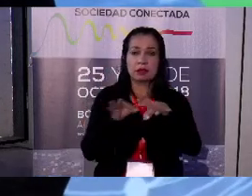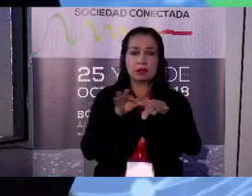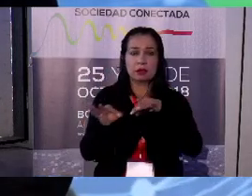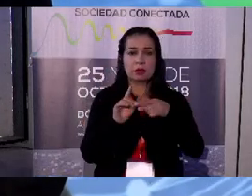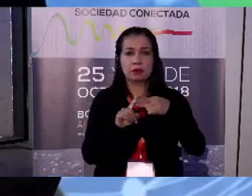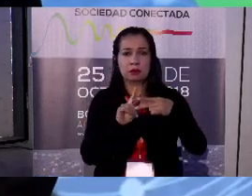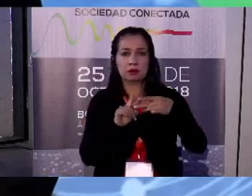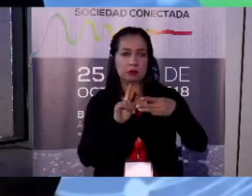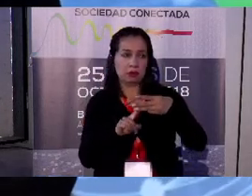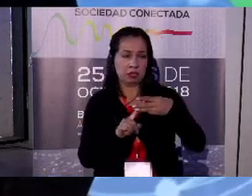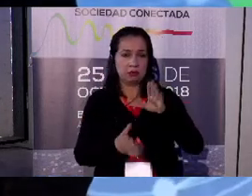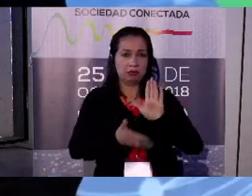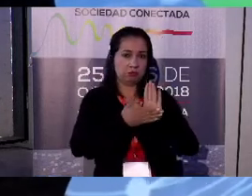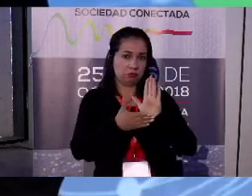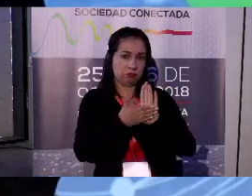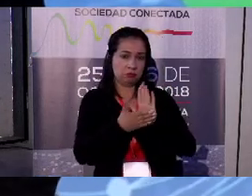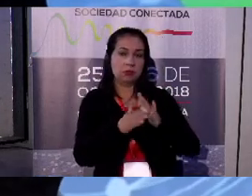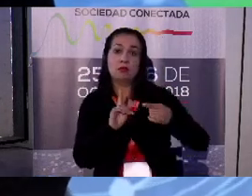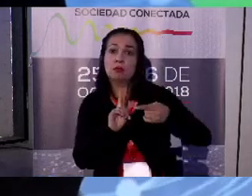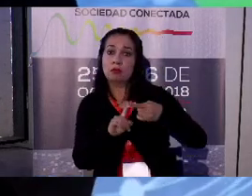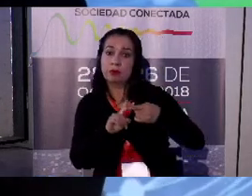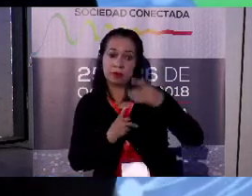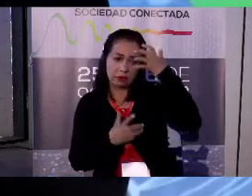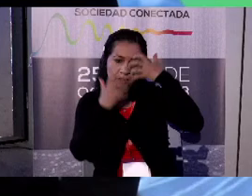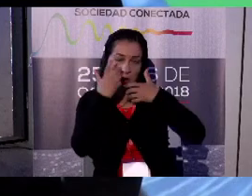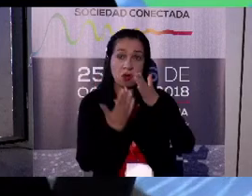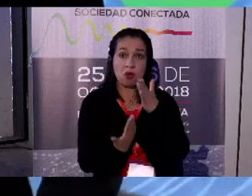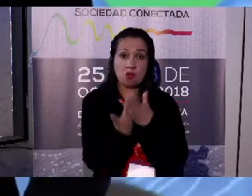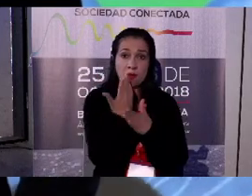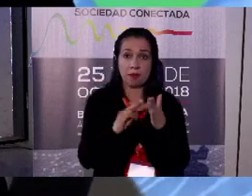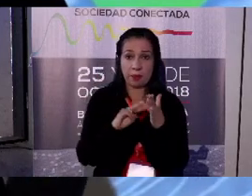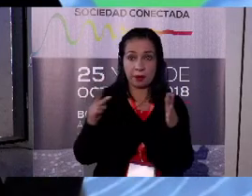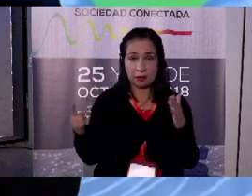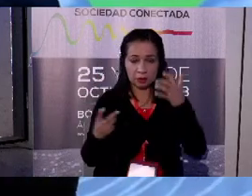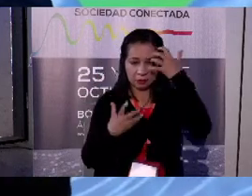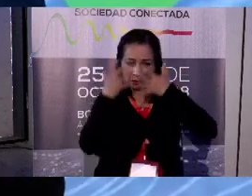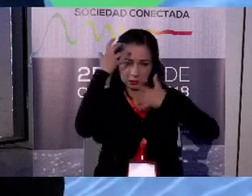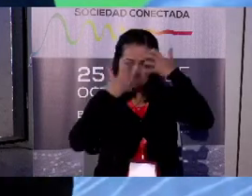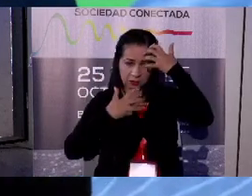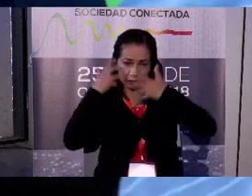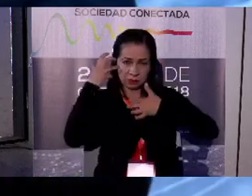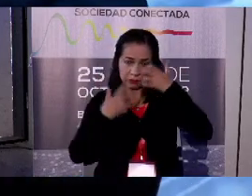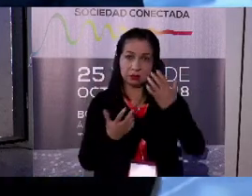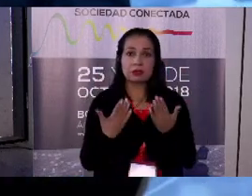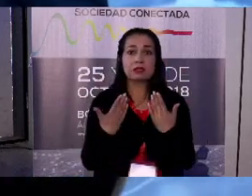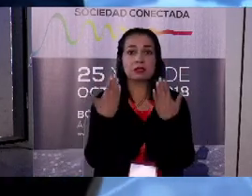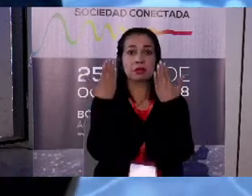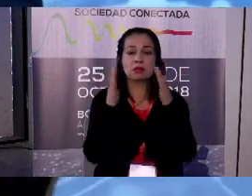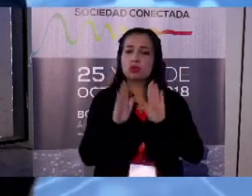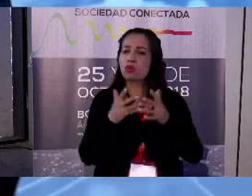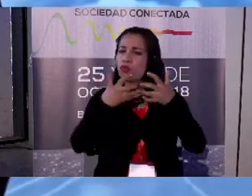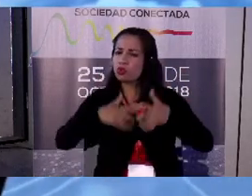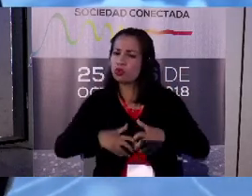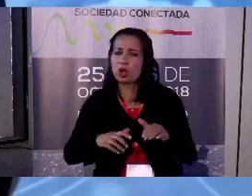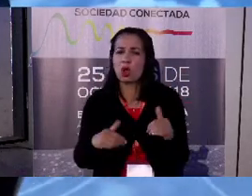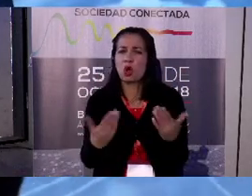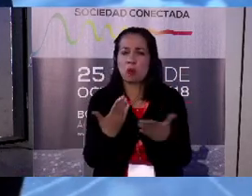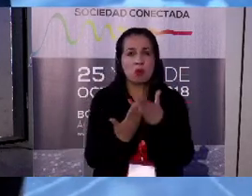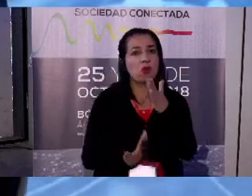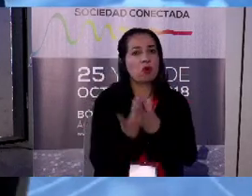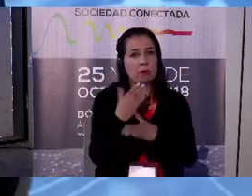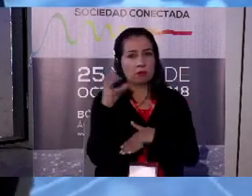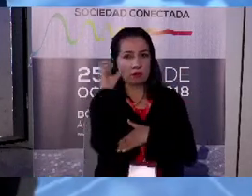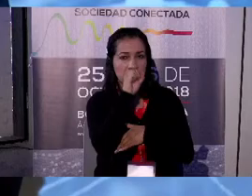motivos uno para evaluar nuevas tecnologías se pueden evaluar nuevas funcionalidades